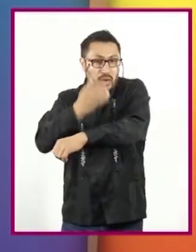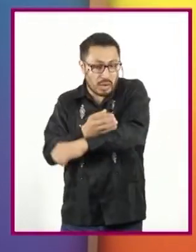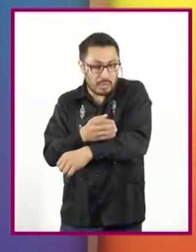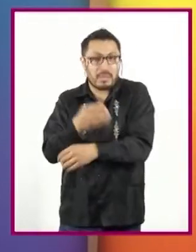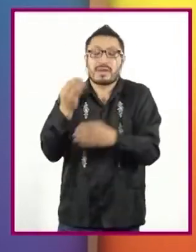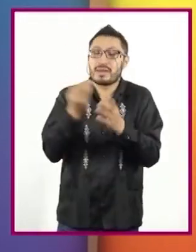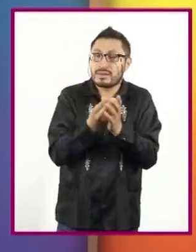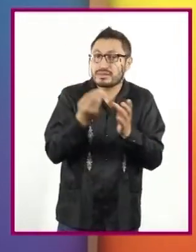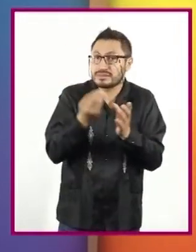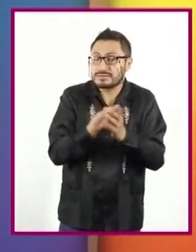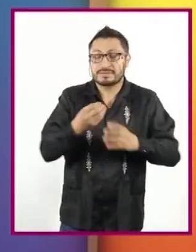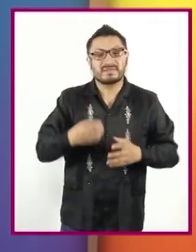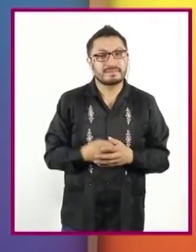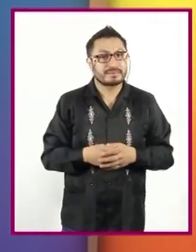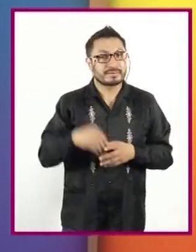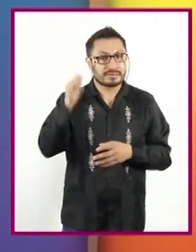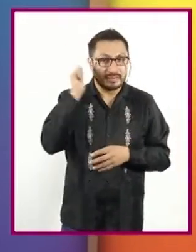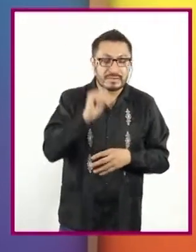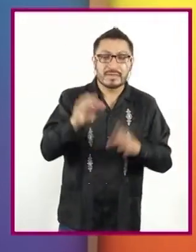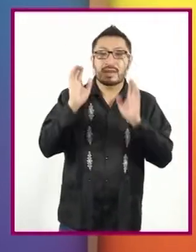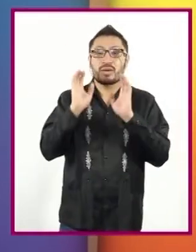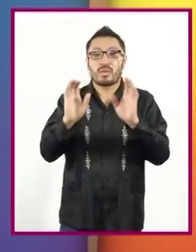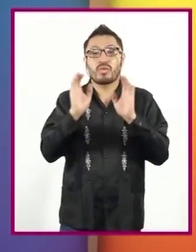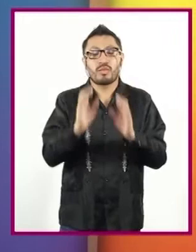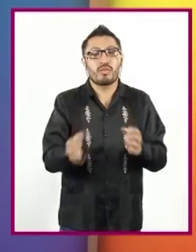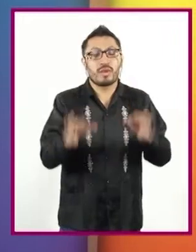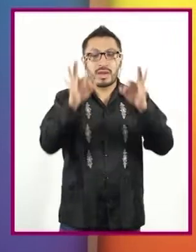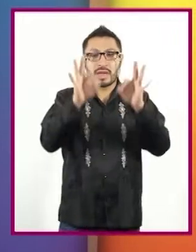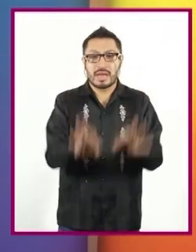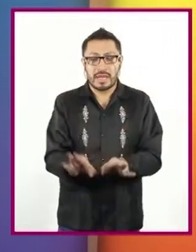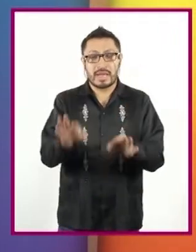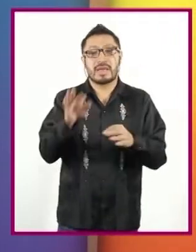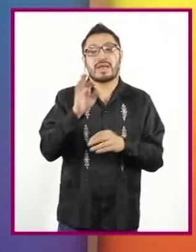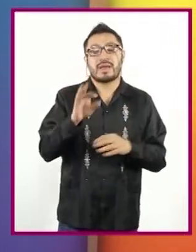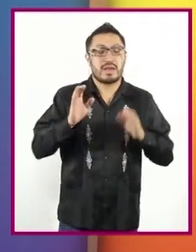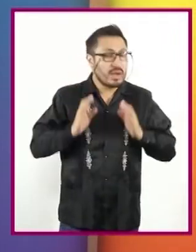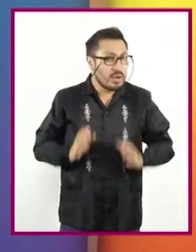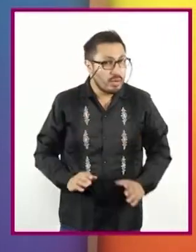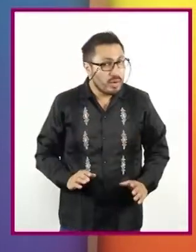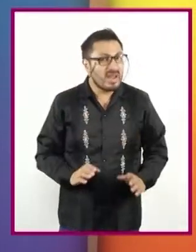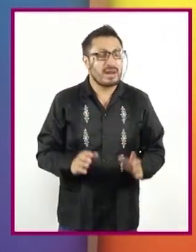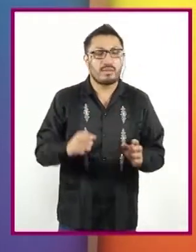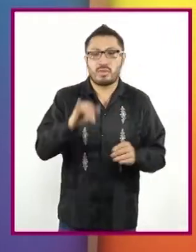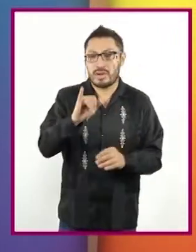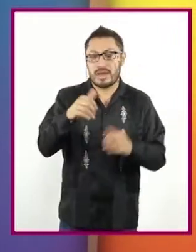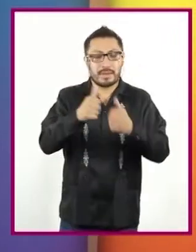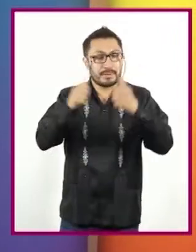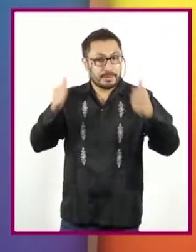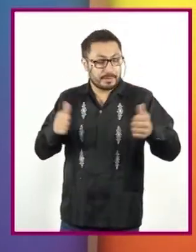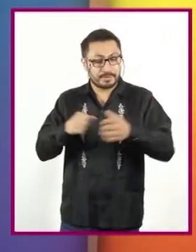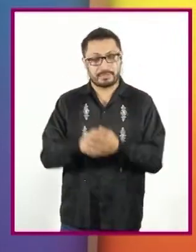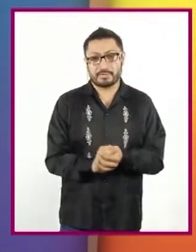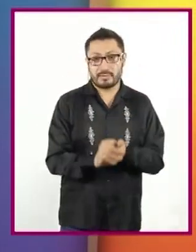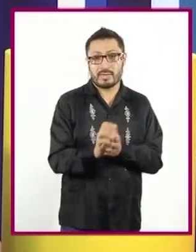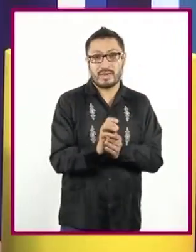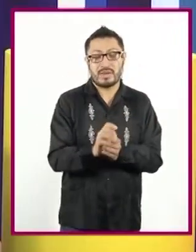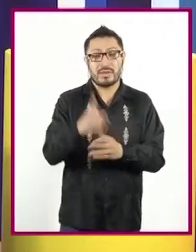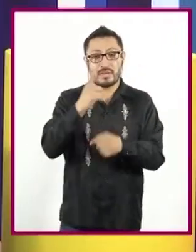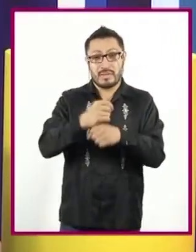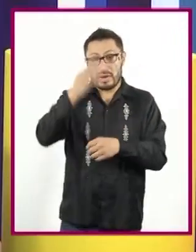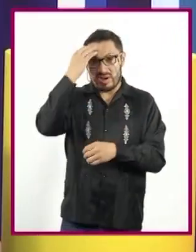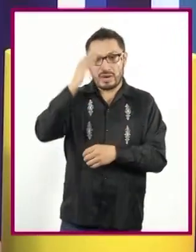compañeros de clase, siempre cuidando su integridad física y la sana distancia. Conozcamos primero el